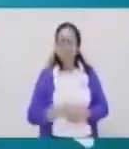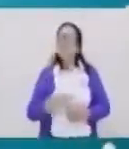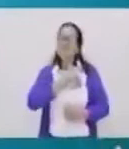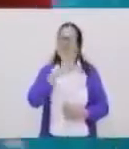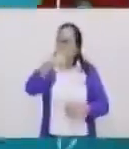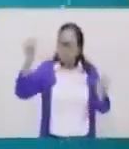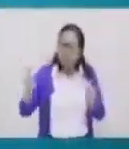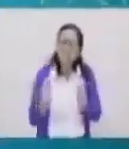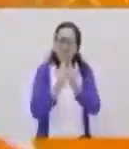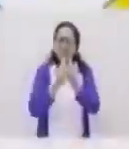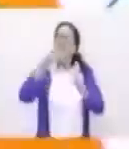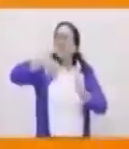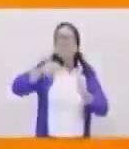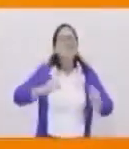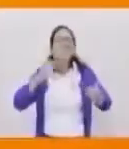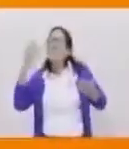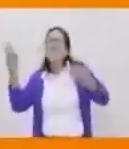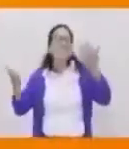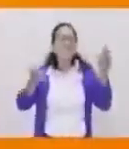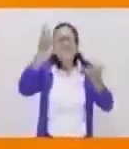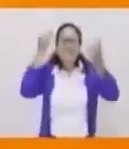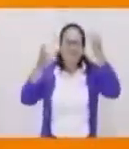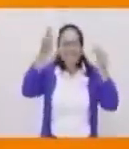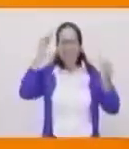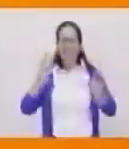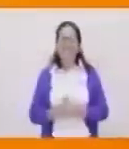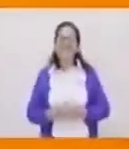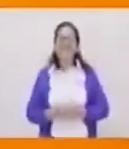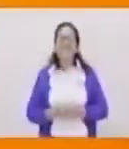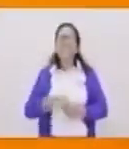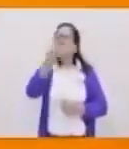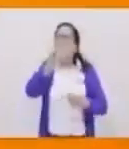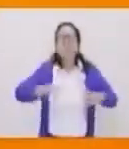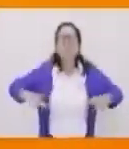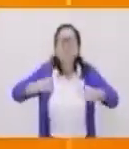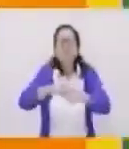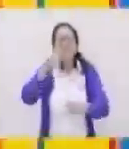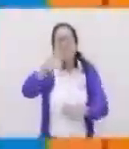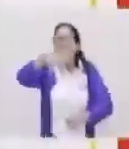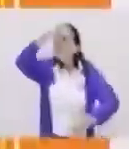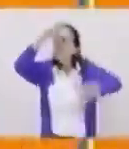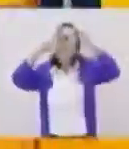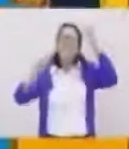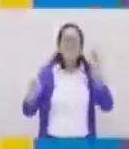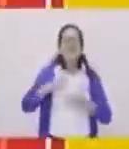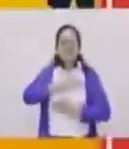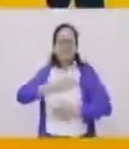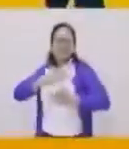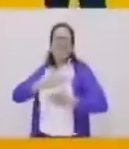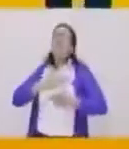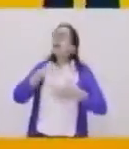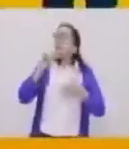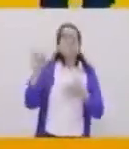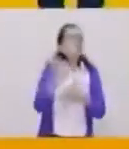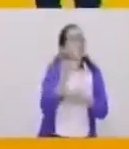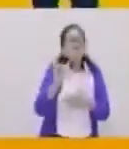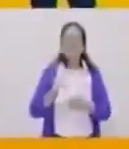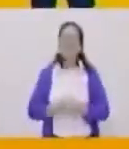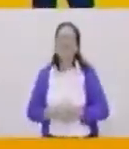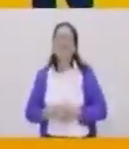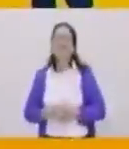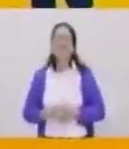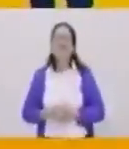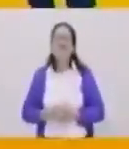aventura. Un lugar donde aprender y divertirte son sinónimos. Un personaje